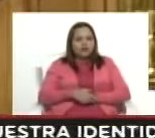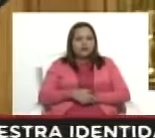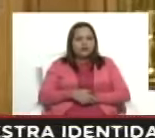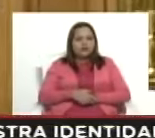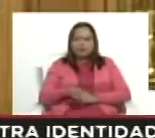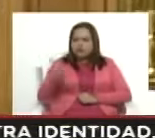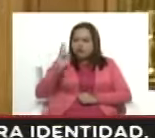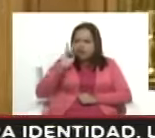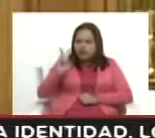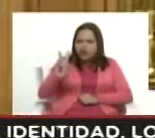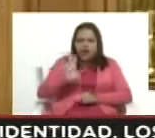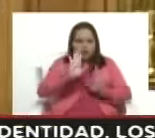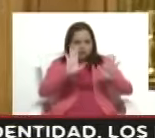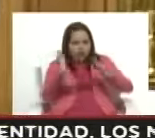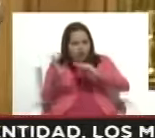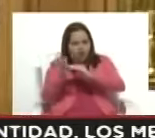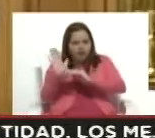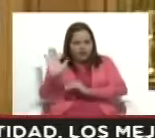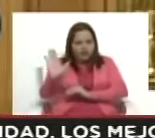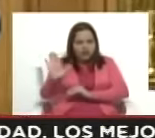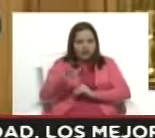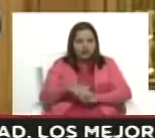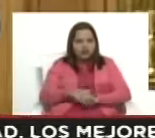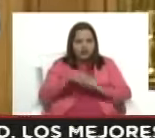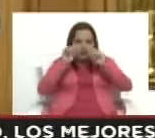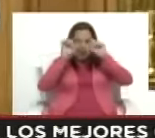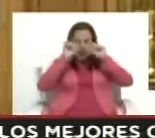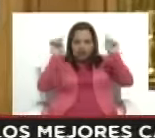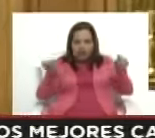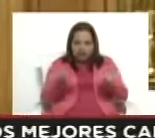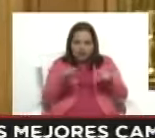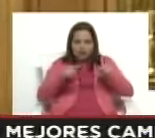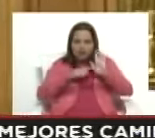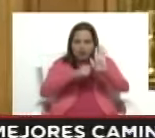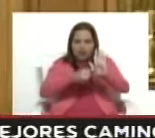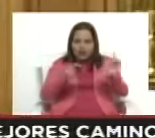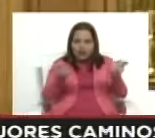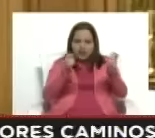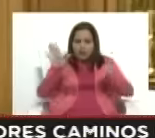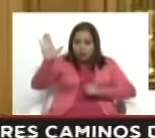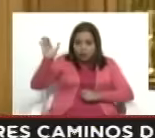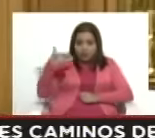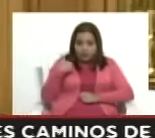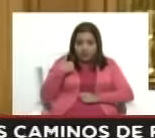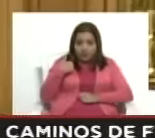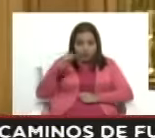se ven? No, ya, espera un momentico, ya va. ¿La pantalla se va a ver? Me lo juran.